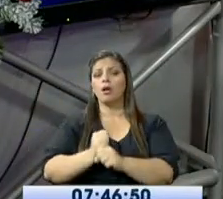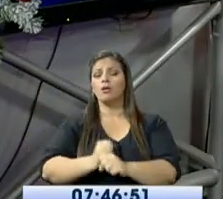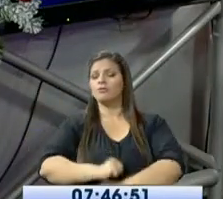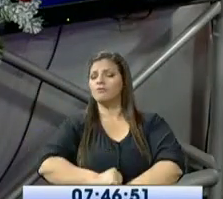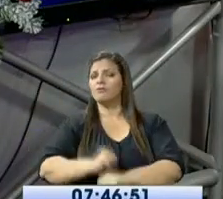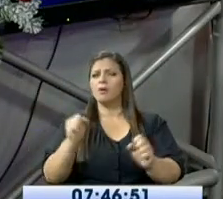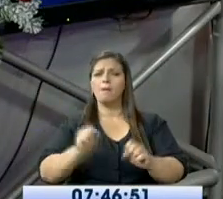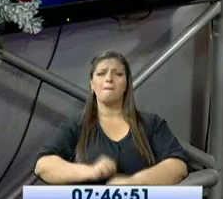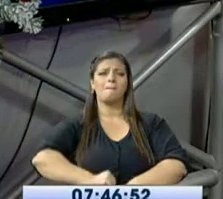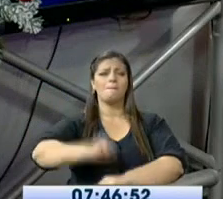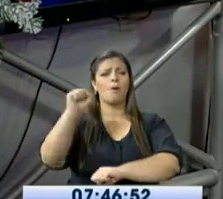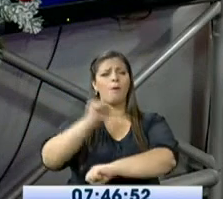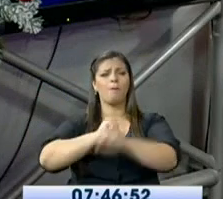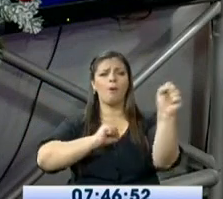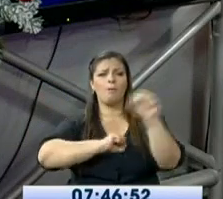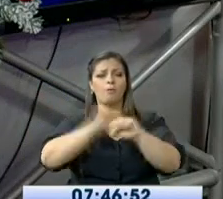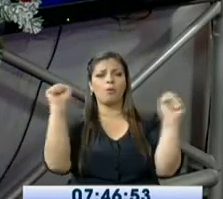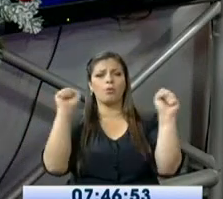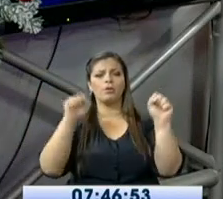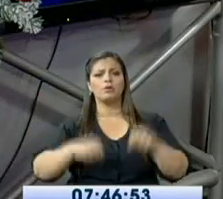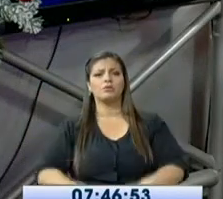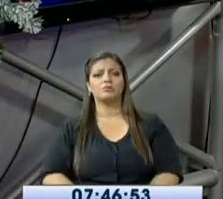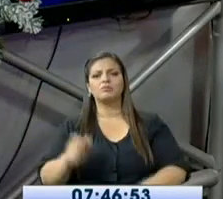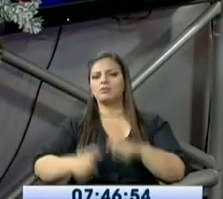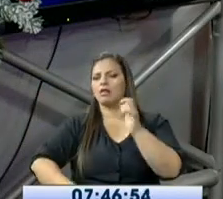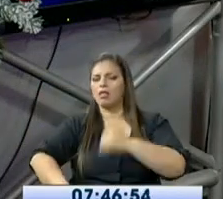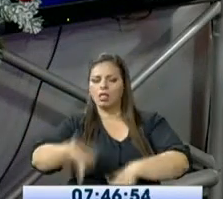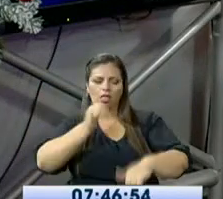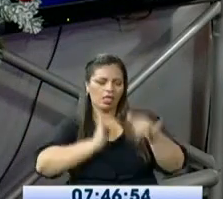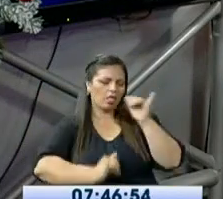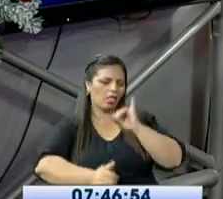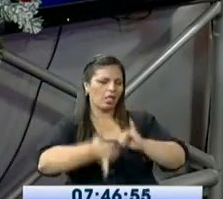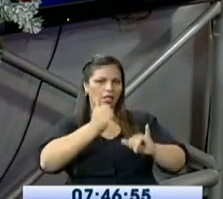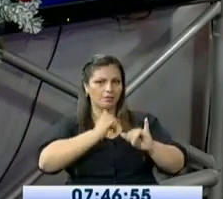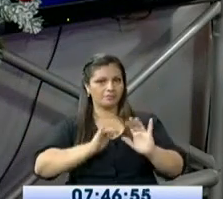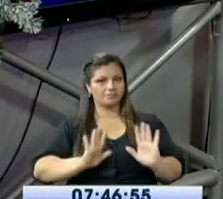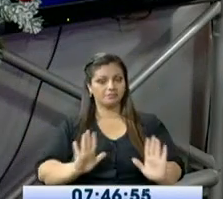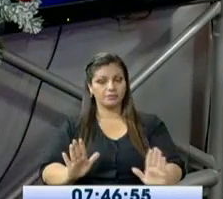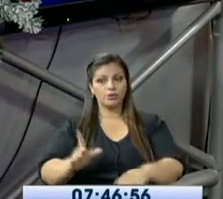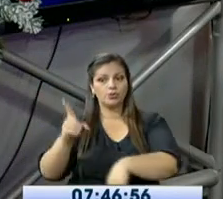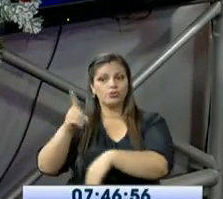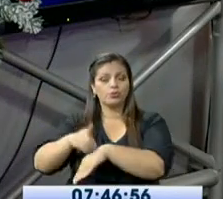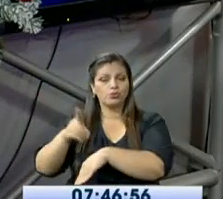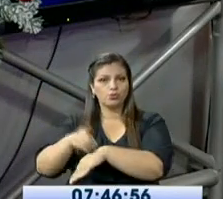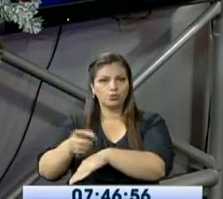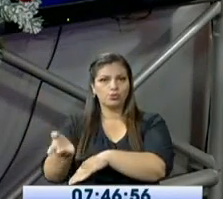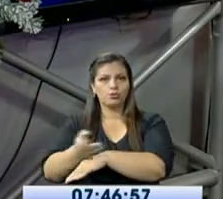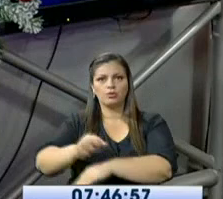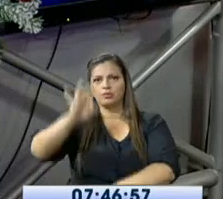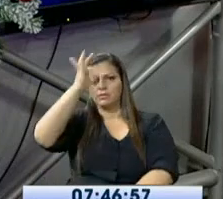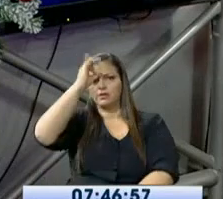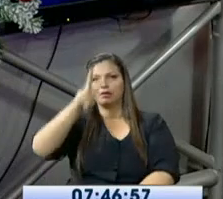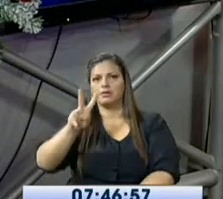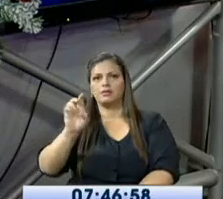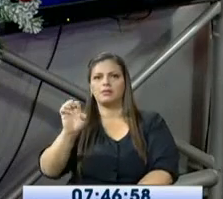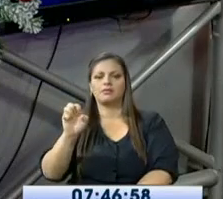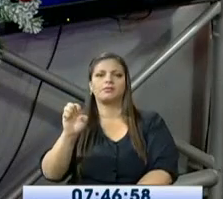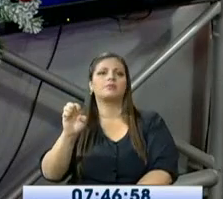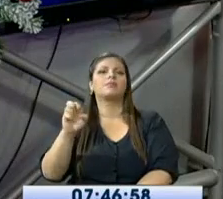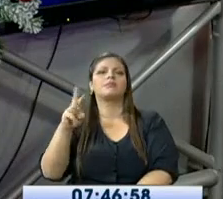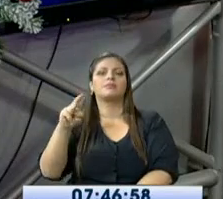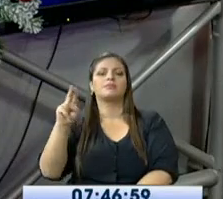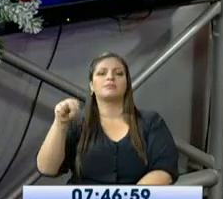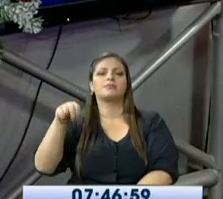alcohólicas. El director del programa de trasplante hepático del Hospital Luis Vernaza advierte que eso puede afectar el